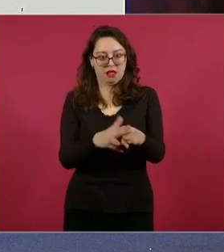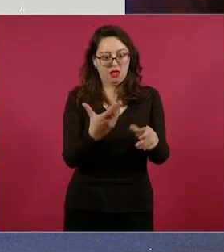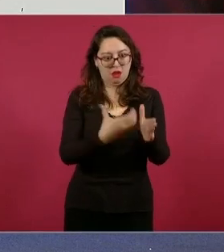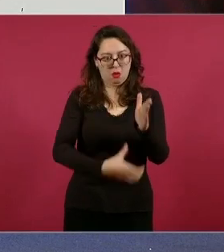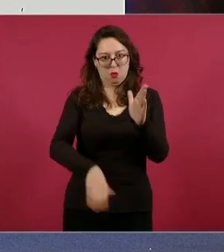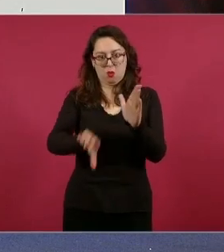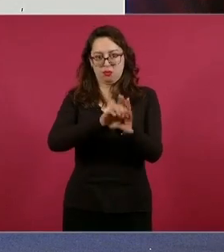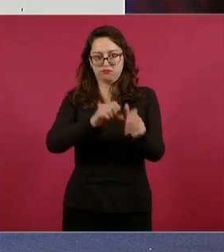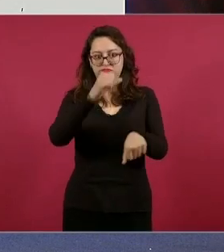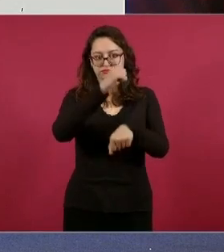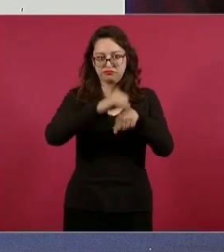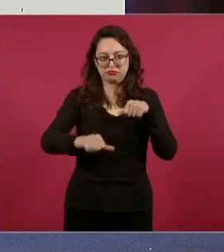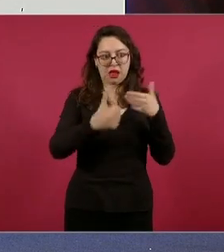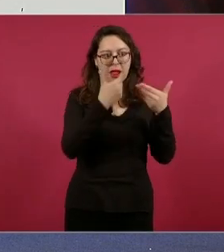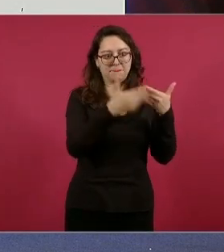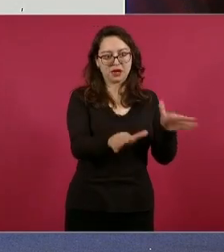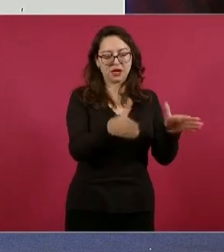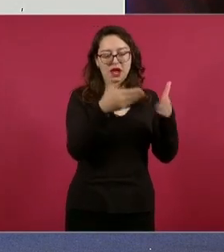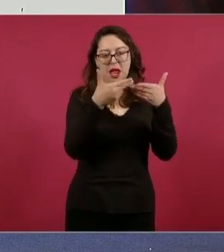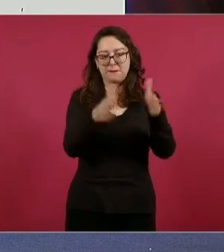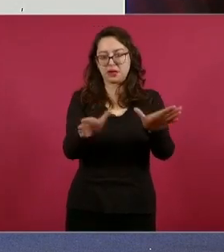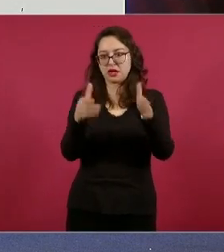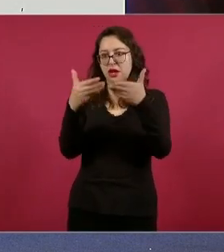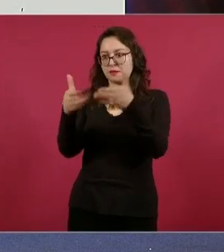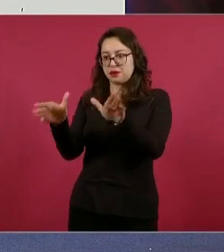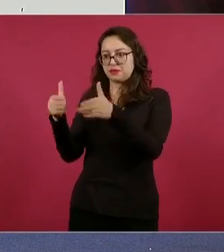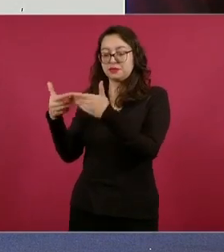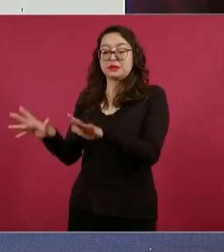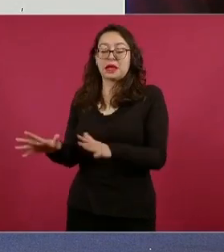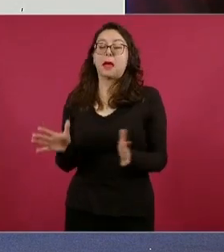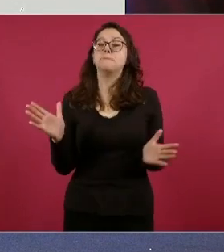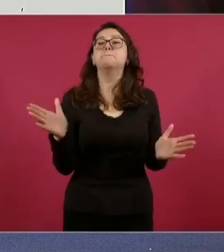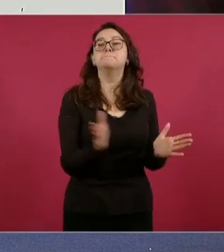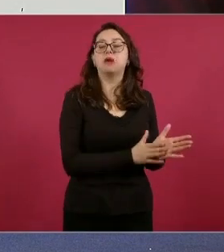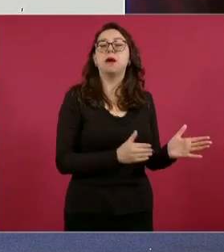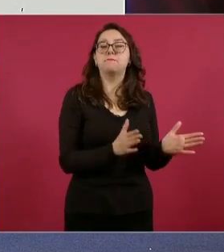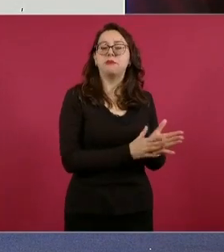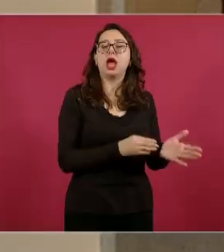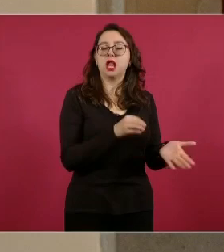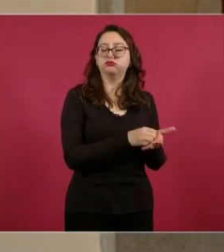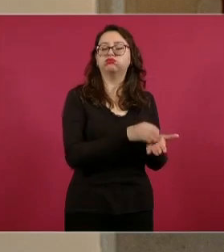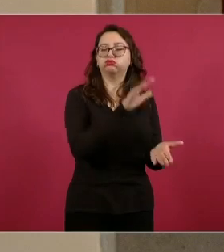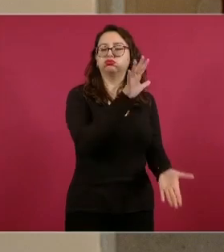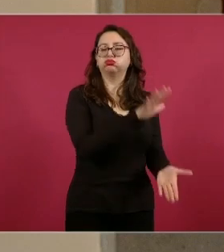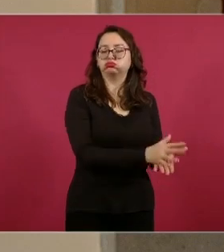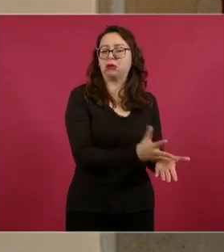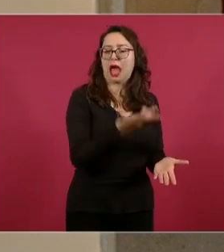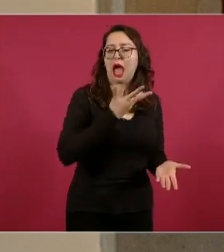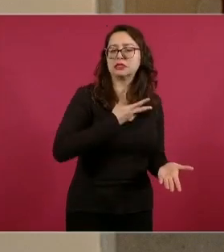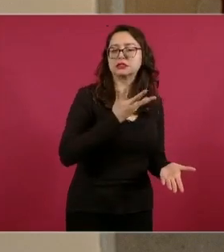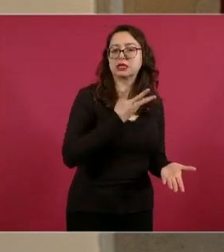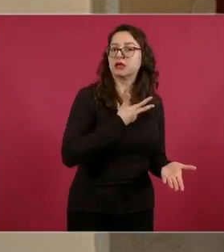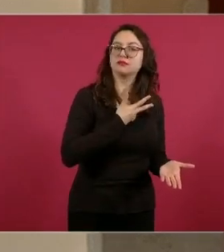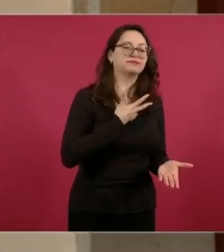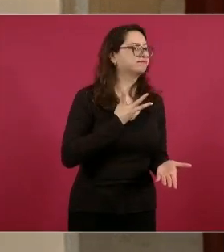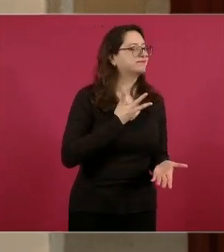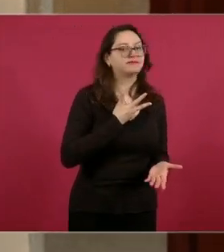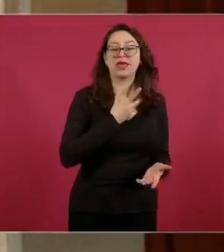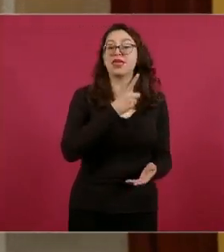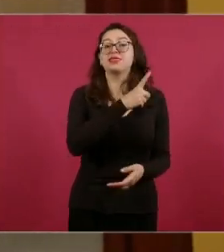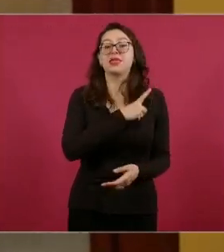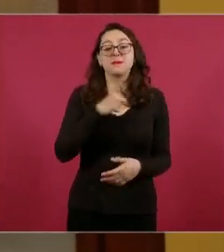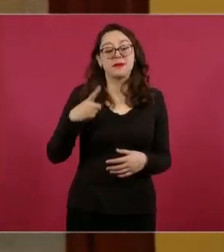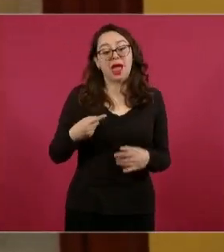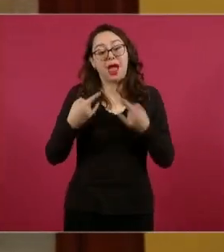quirófanos, es fundamental. Los quirófanos no solo tienen que estar en el papel, tienen que estar realizando cirugías todos los días,